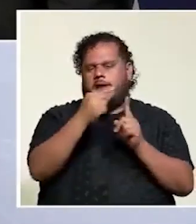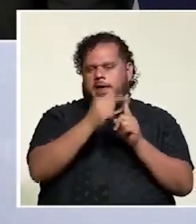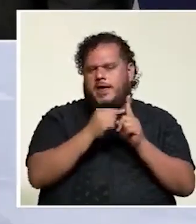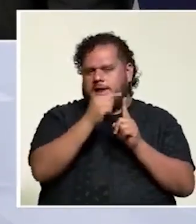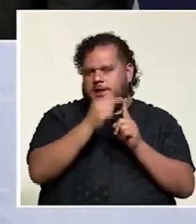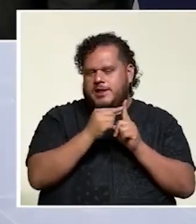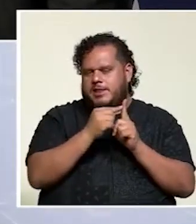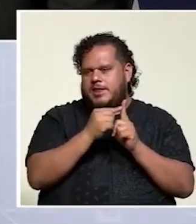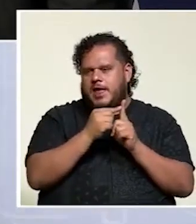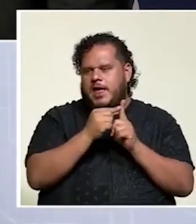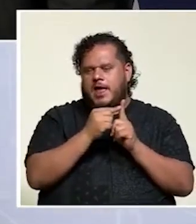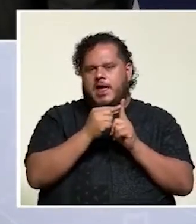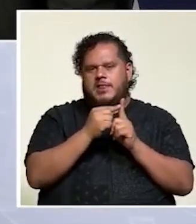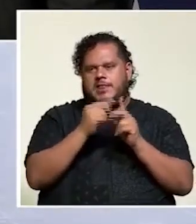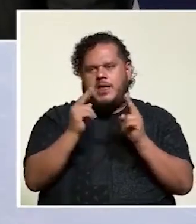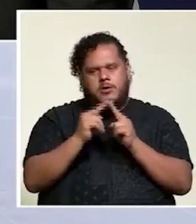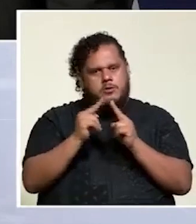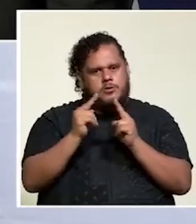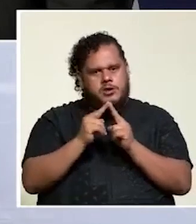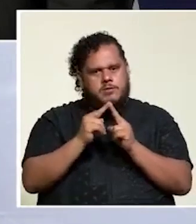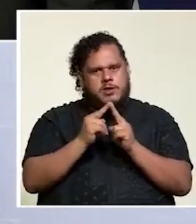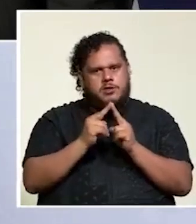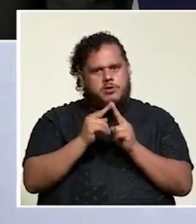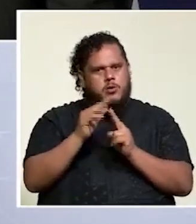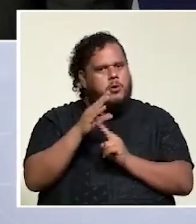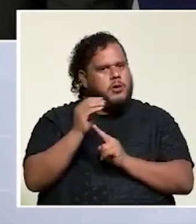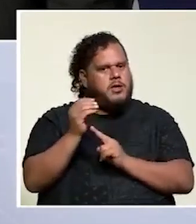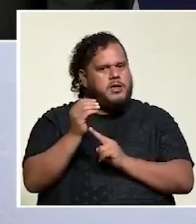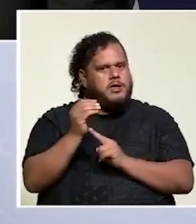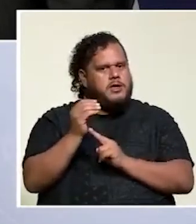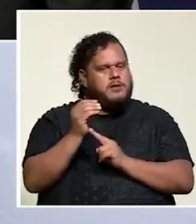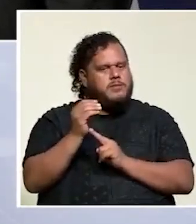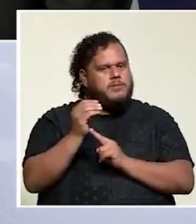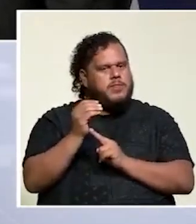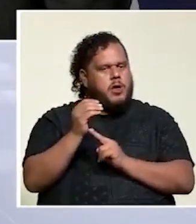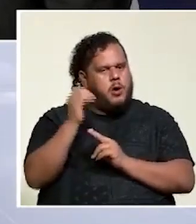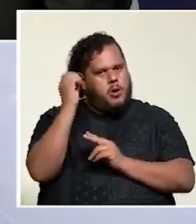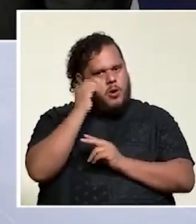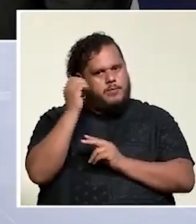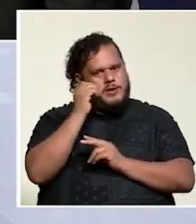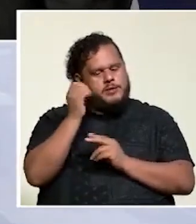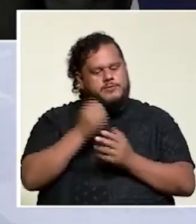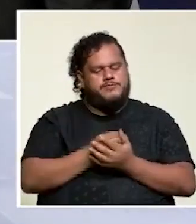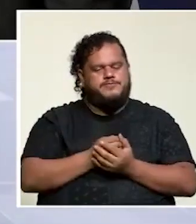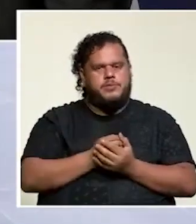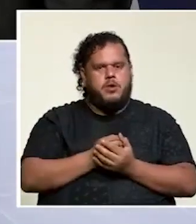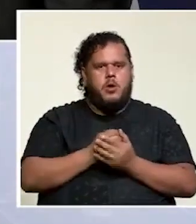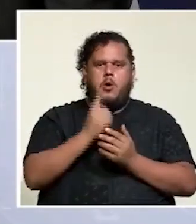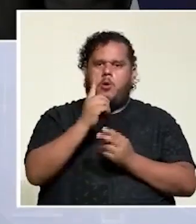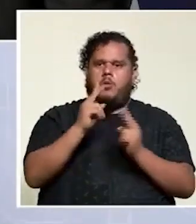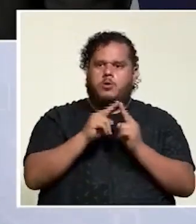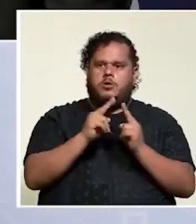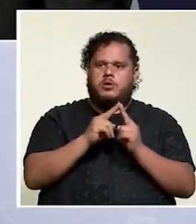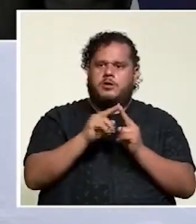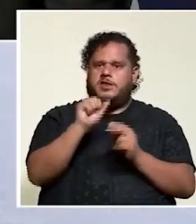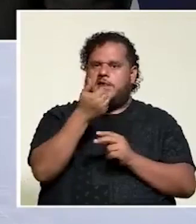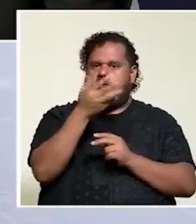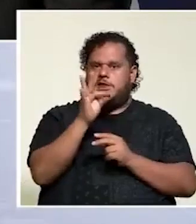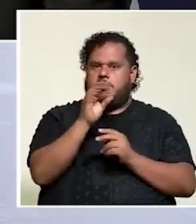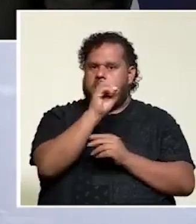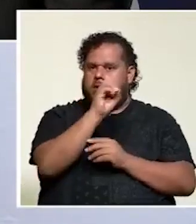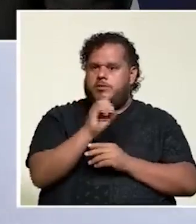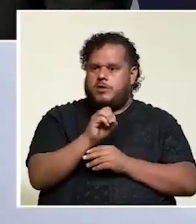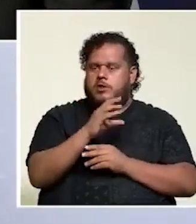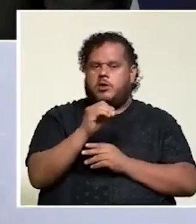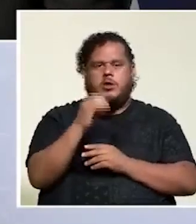residual de conocimiento y opinión, un conocimiento del